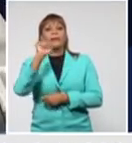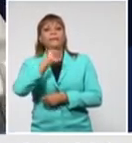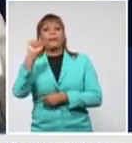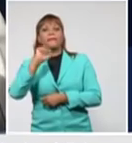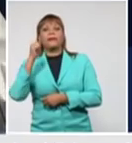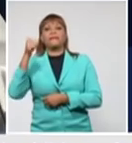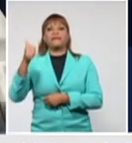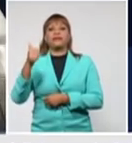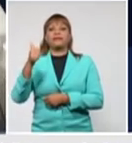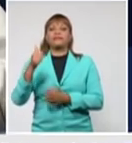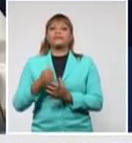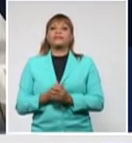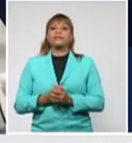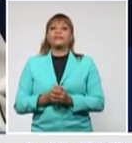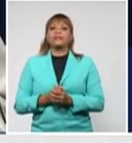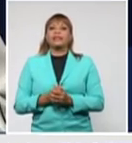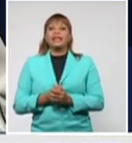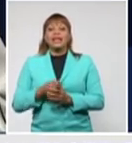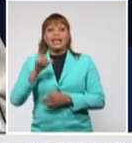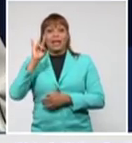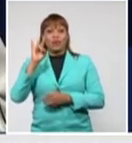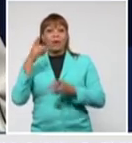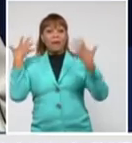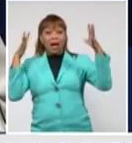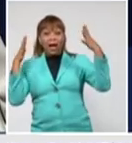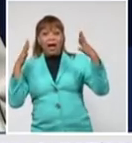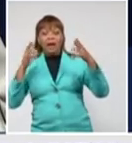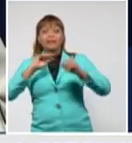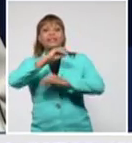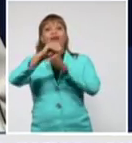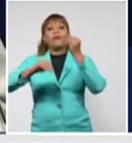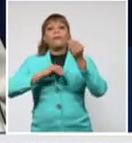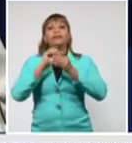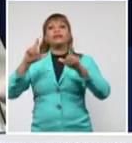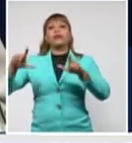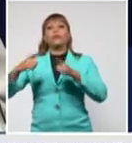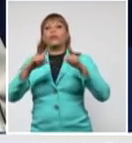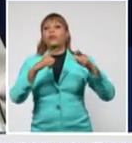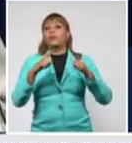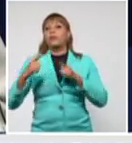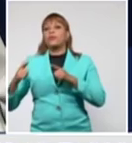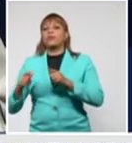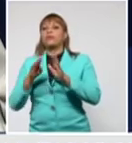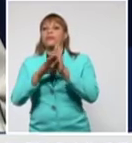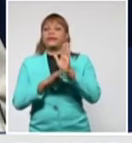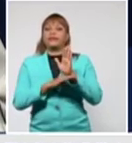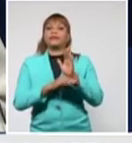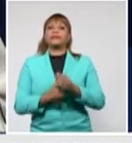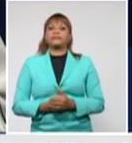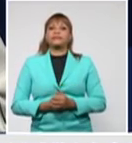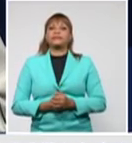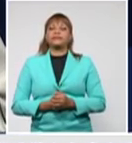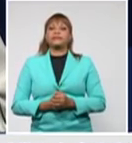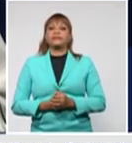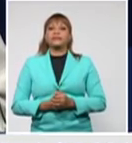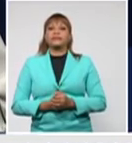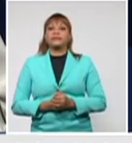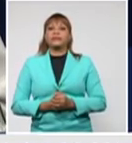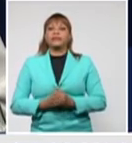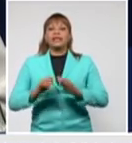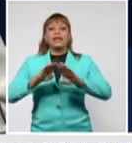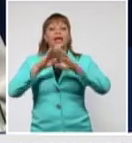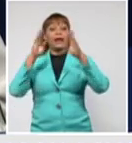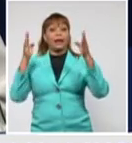ese aplazo de las 9 se convierta en cumplimiento de las medidas. El mundo